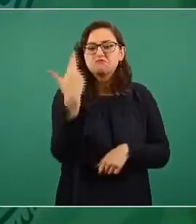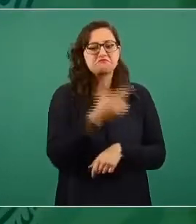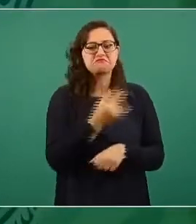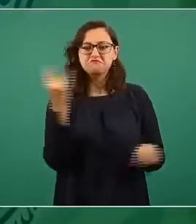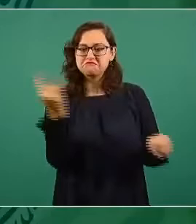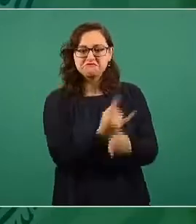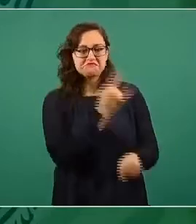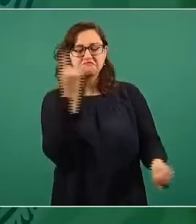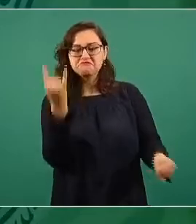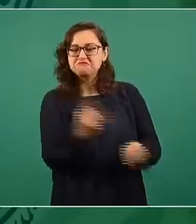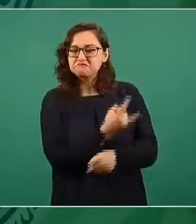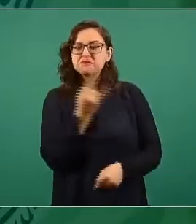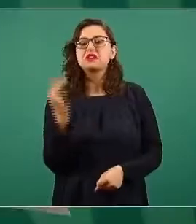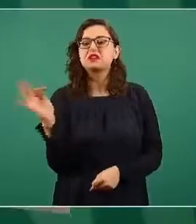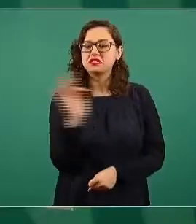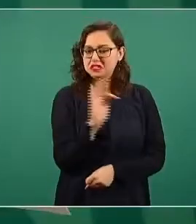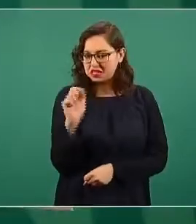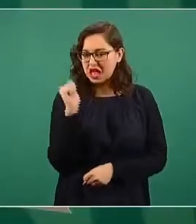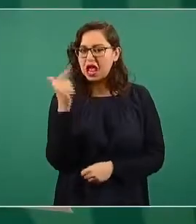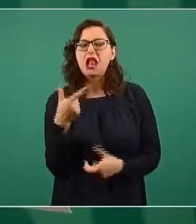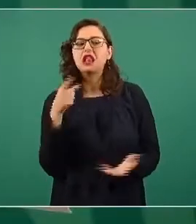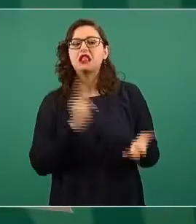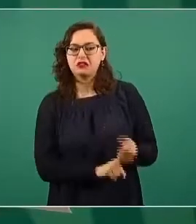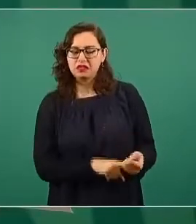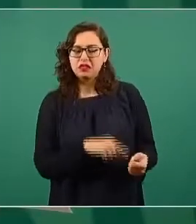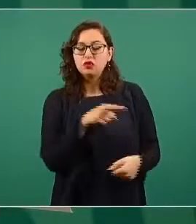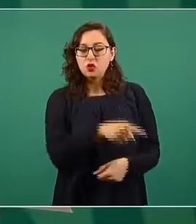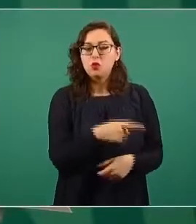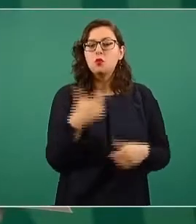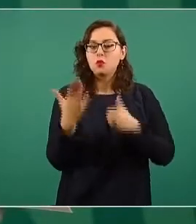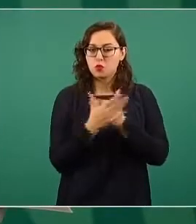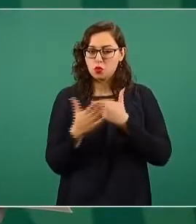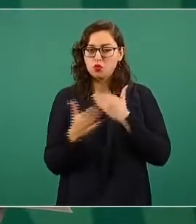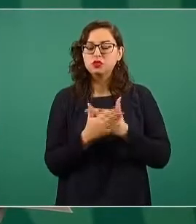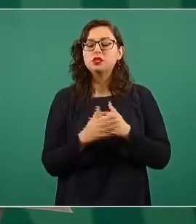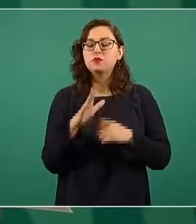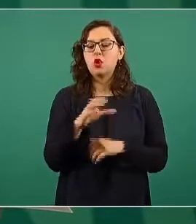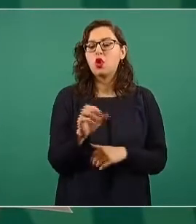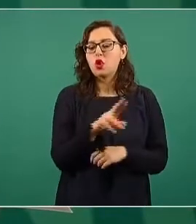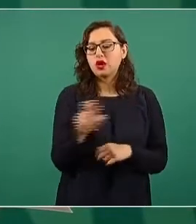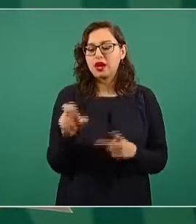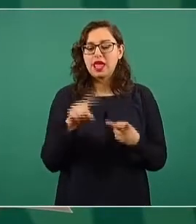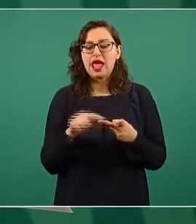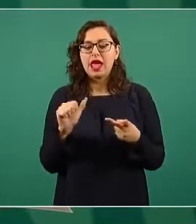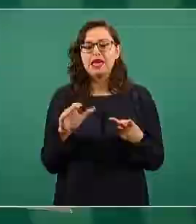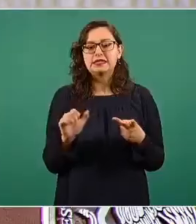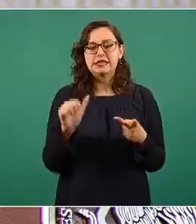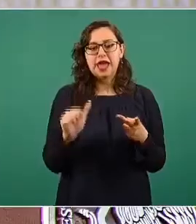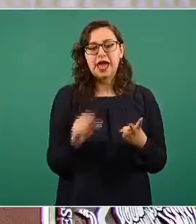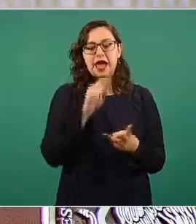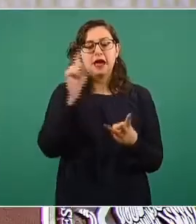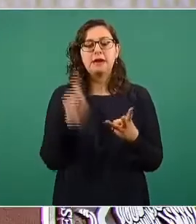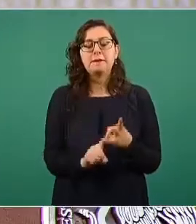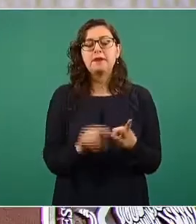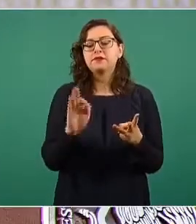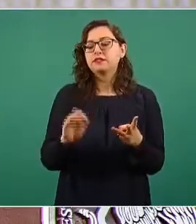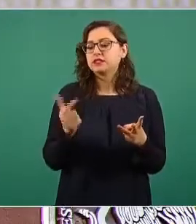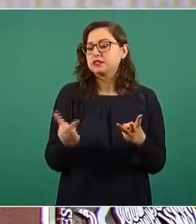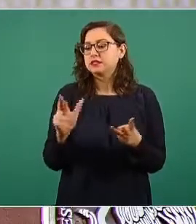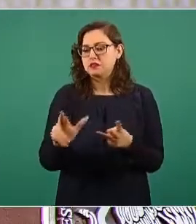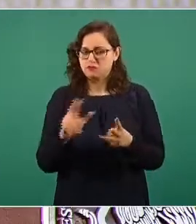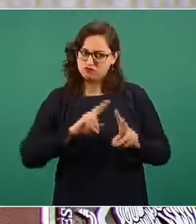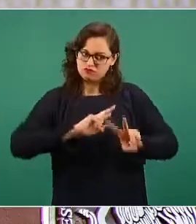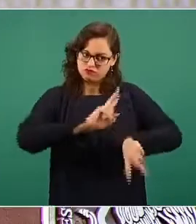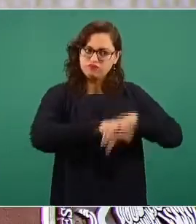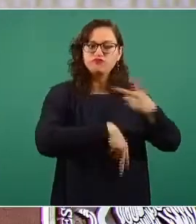por eso no se dejaron verificar. Ya las estaremos visitando con la CRE, la ASEA y la Fiscalía General de la